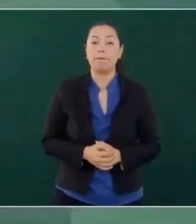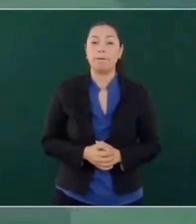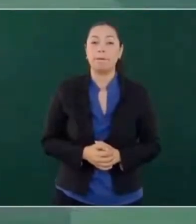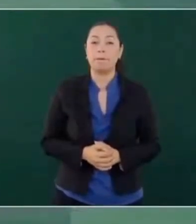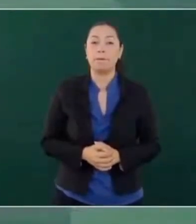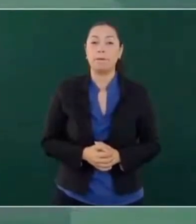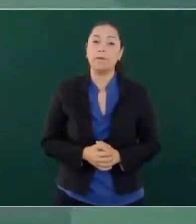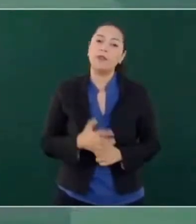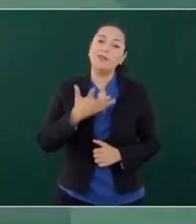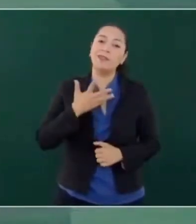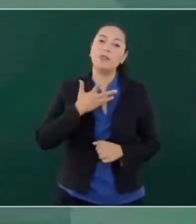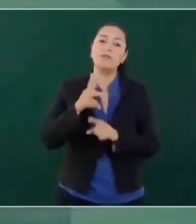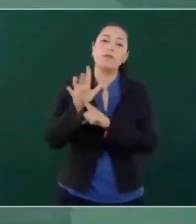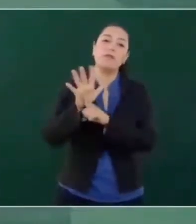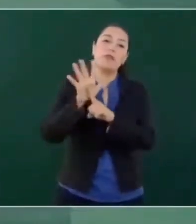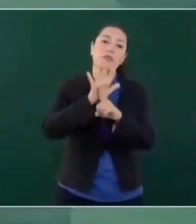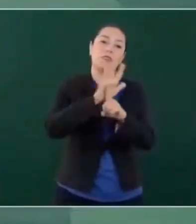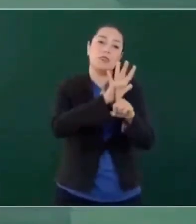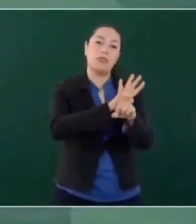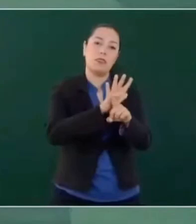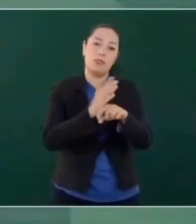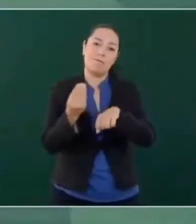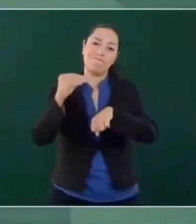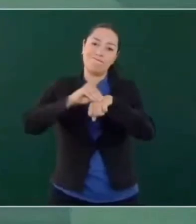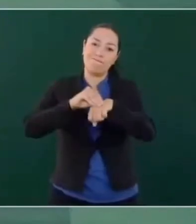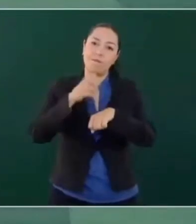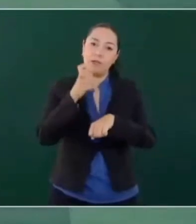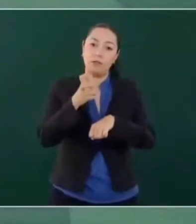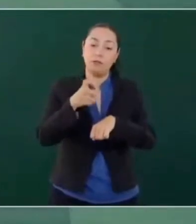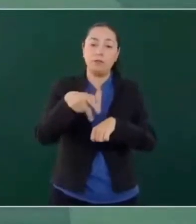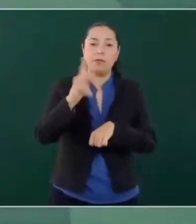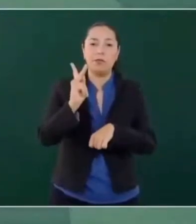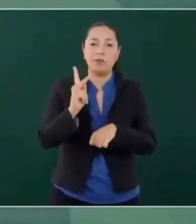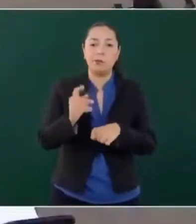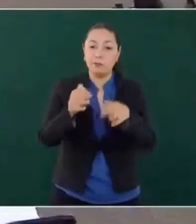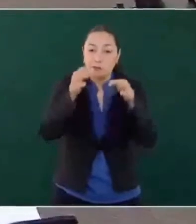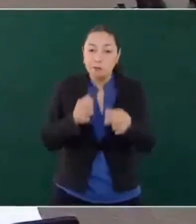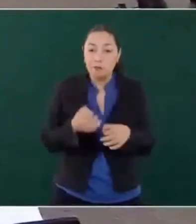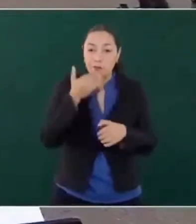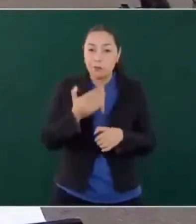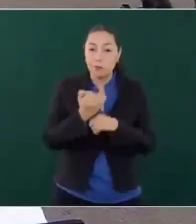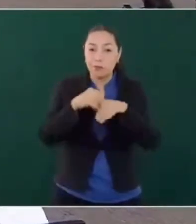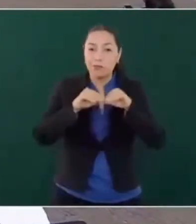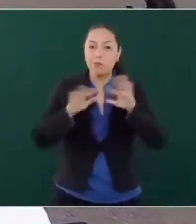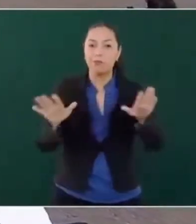de manipulación, no de información.